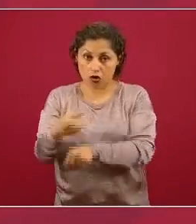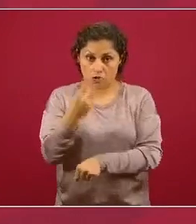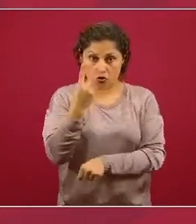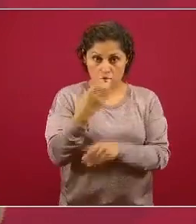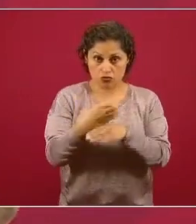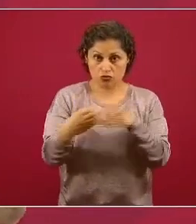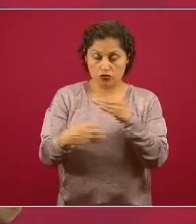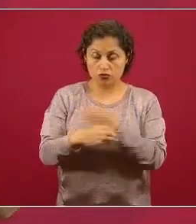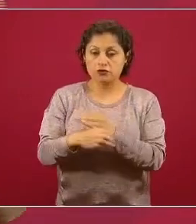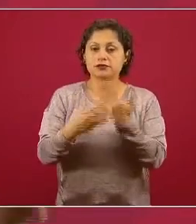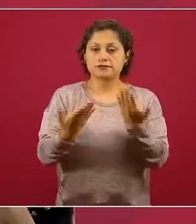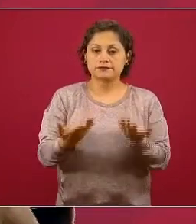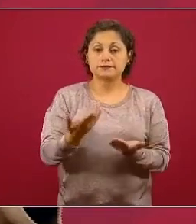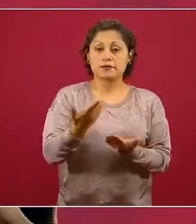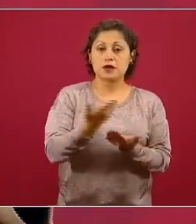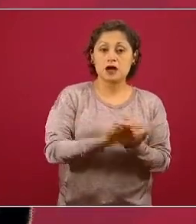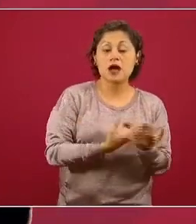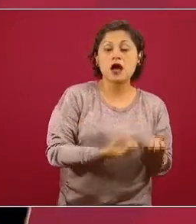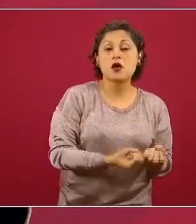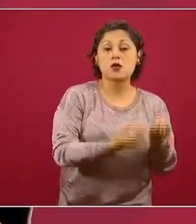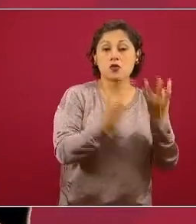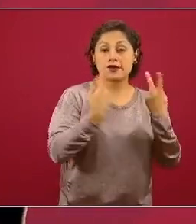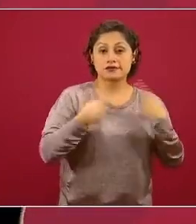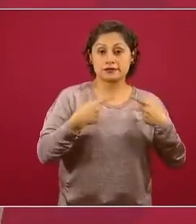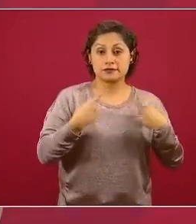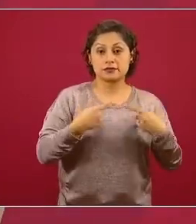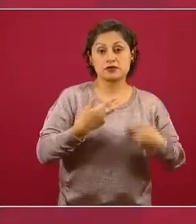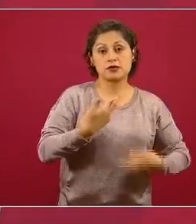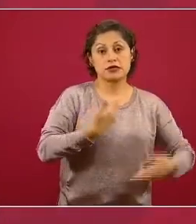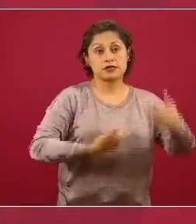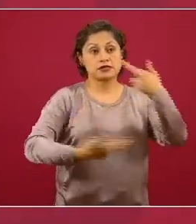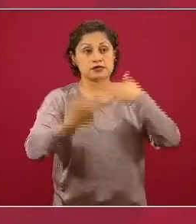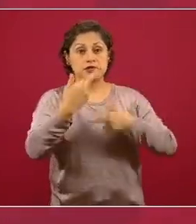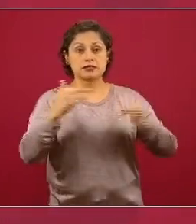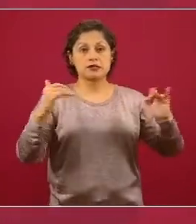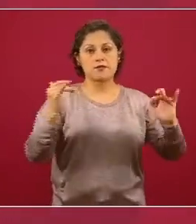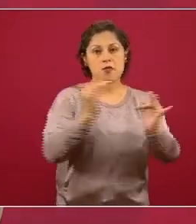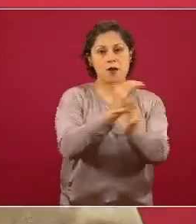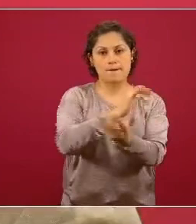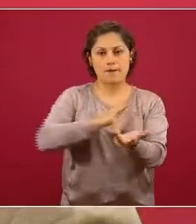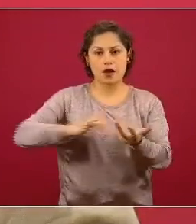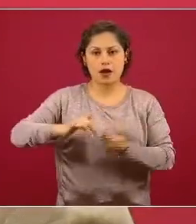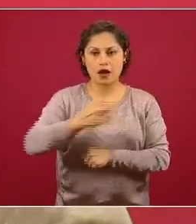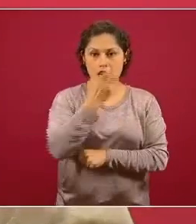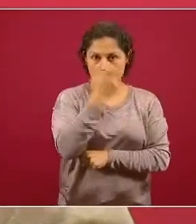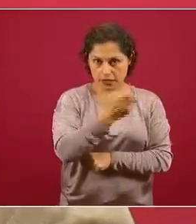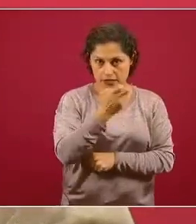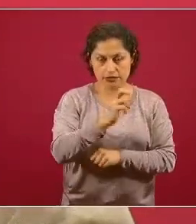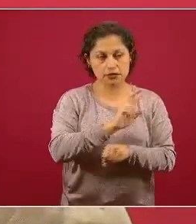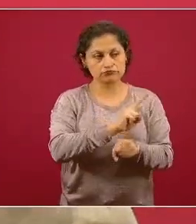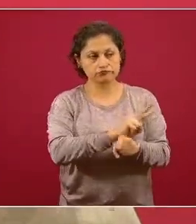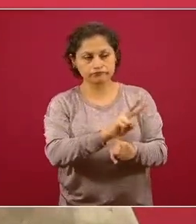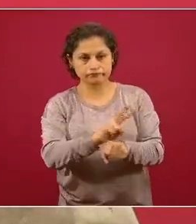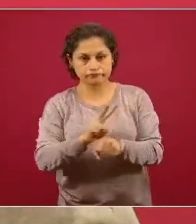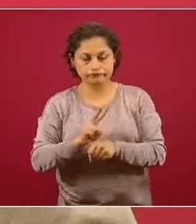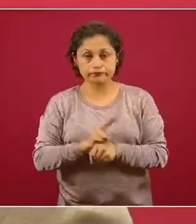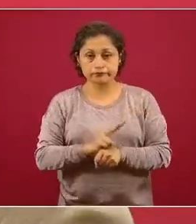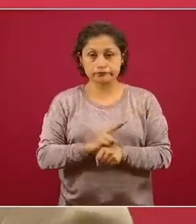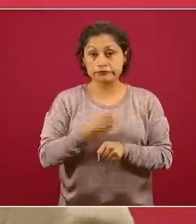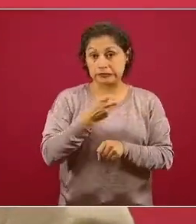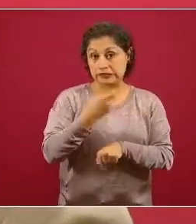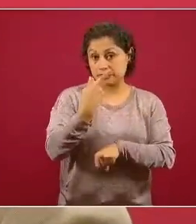de personas que retornan al espacio público, ese es un determinante directo del